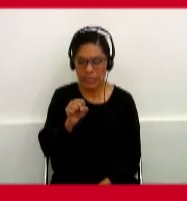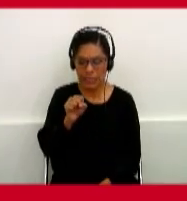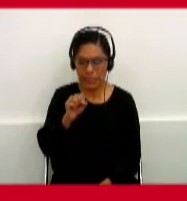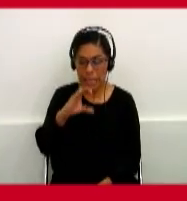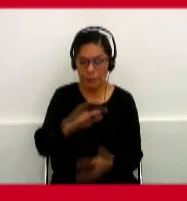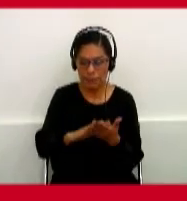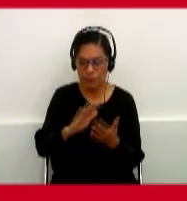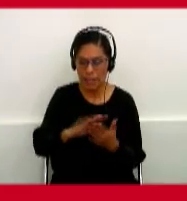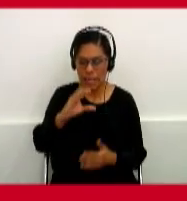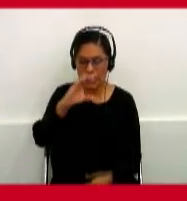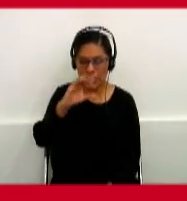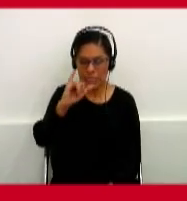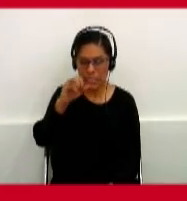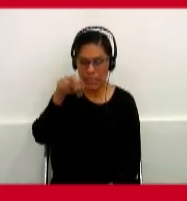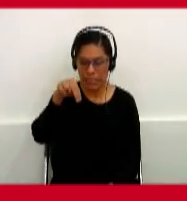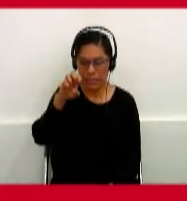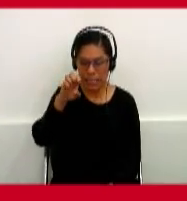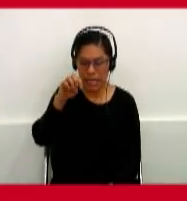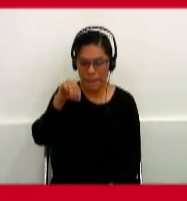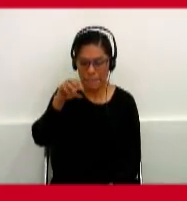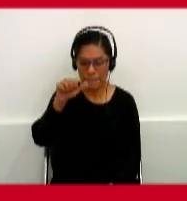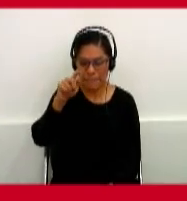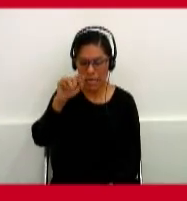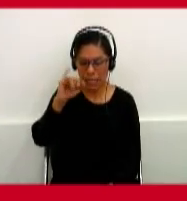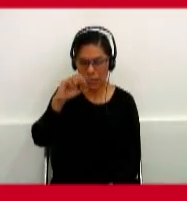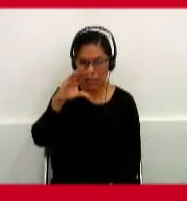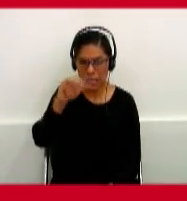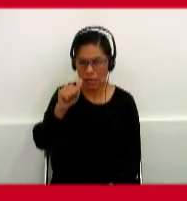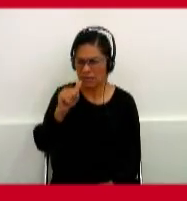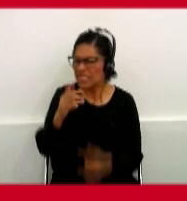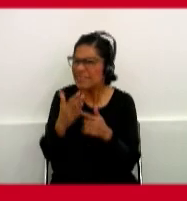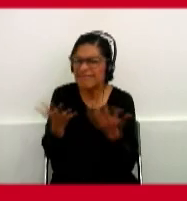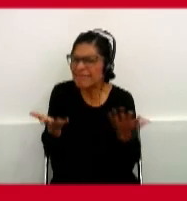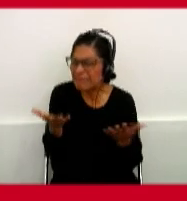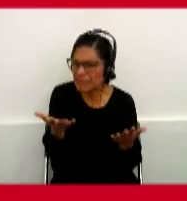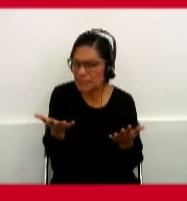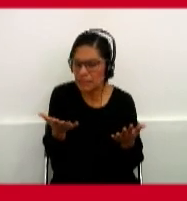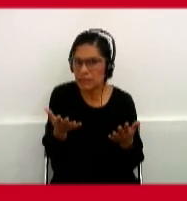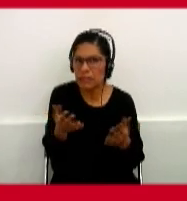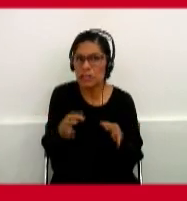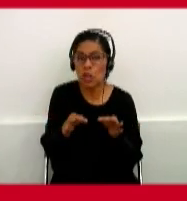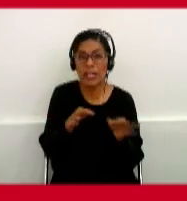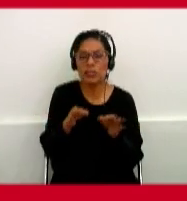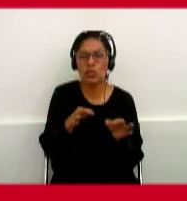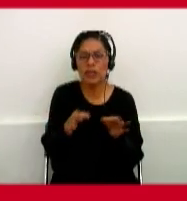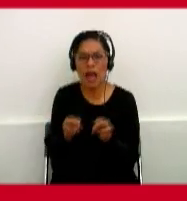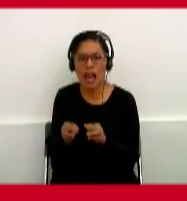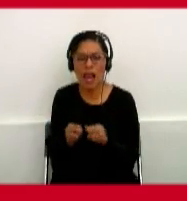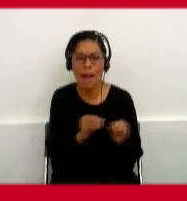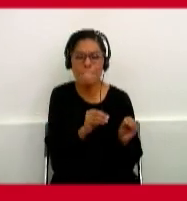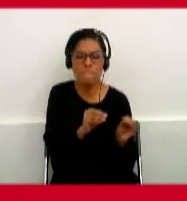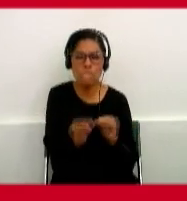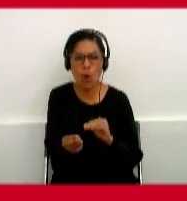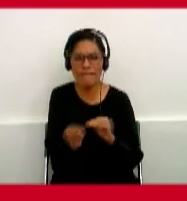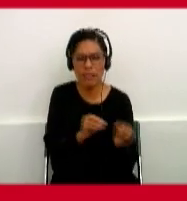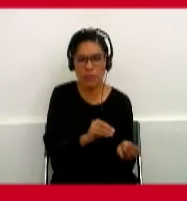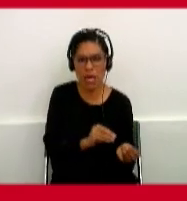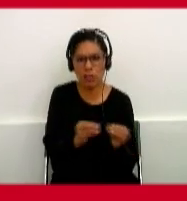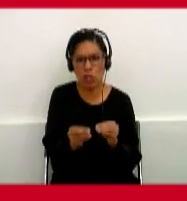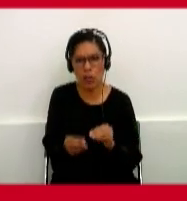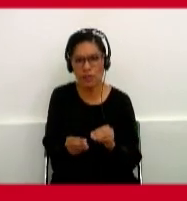cinemática simplemente es la ciencia que estudia el comportamiento, el movimiento, y simplemente se puede